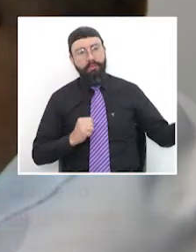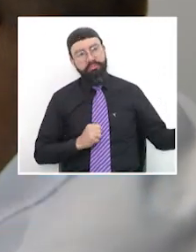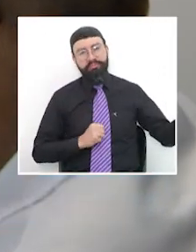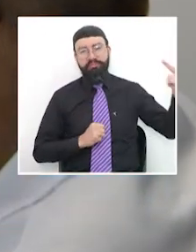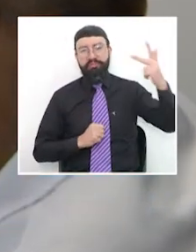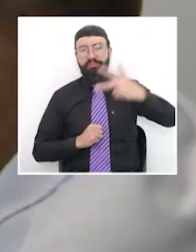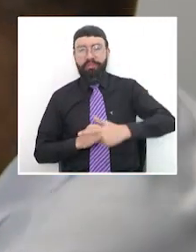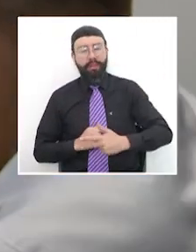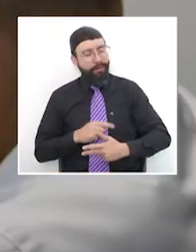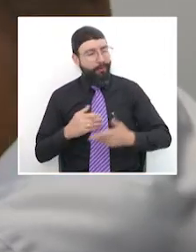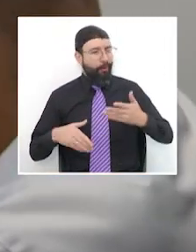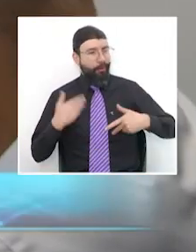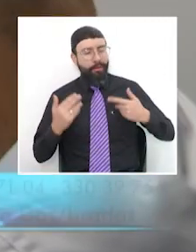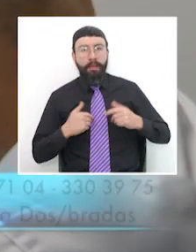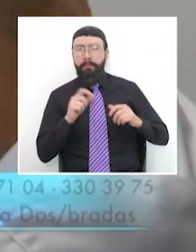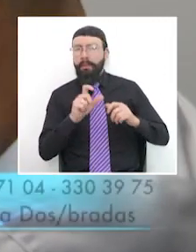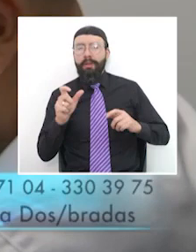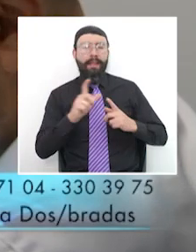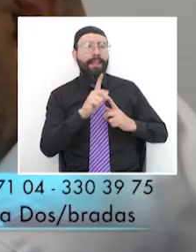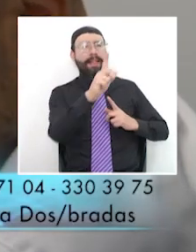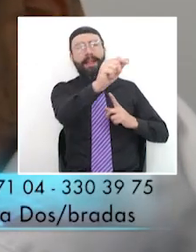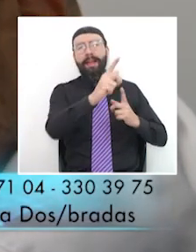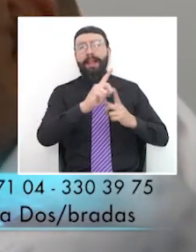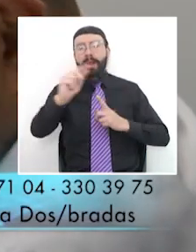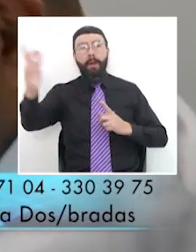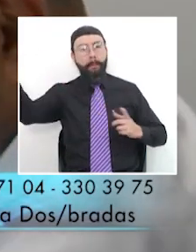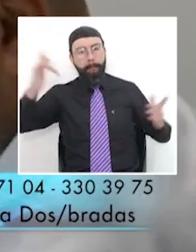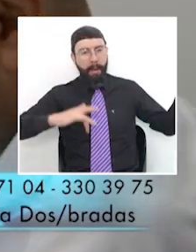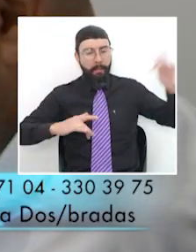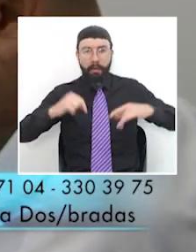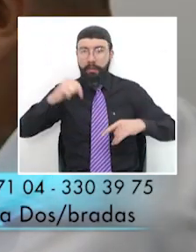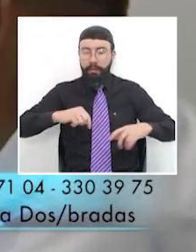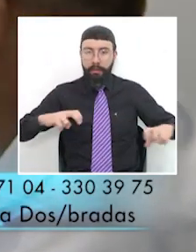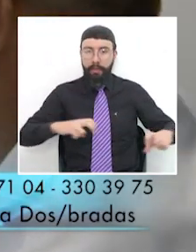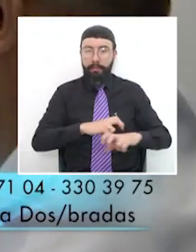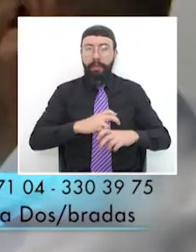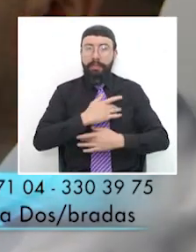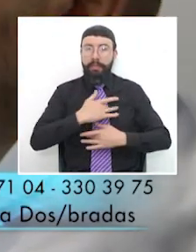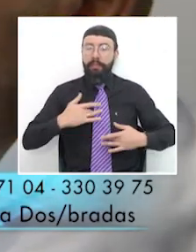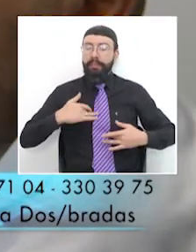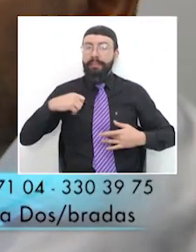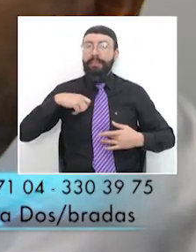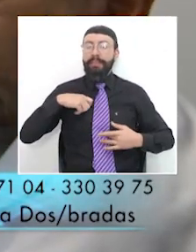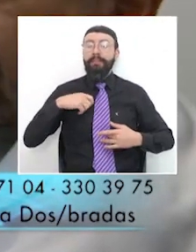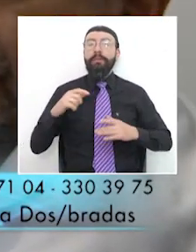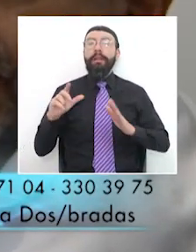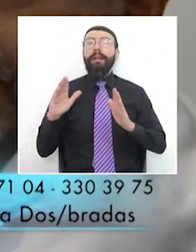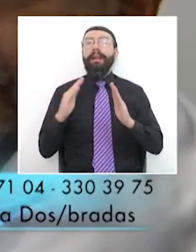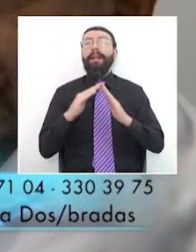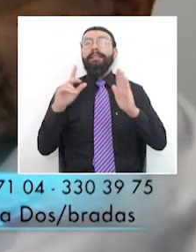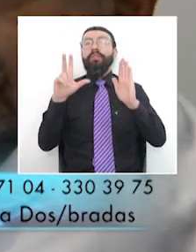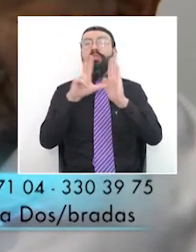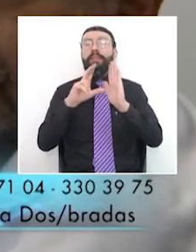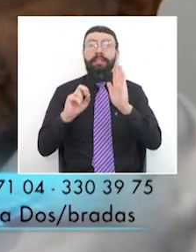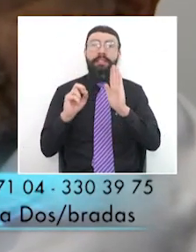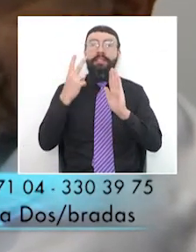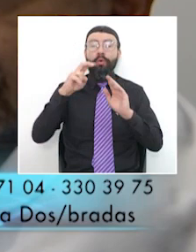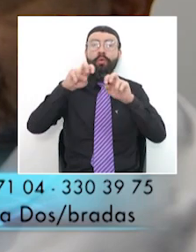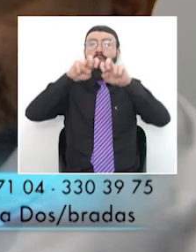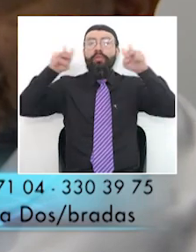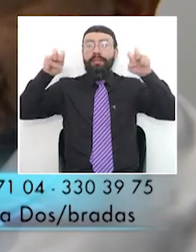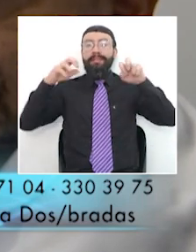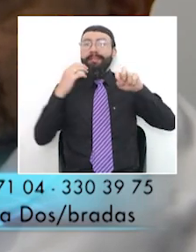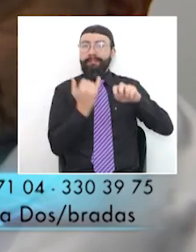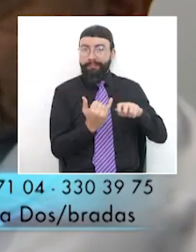Caquetá cuando vienen pacientes desde lejos, porque en el Parque de la Salud tenemos una casa hotel en el segundo piso del Parque de la